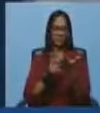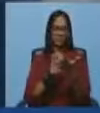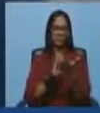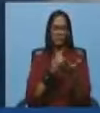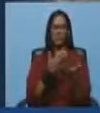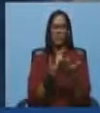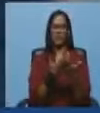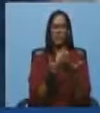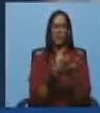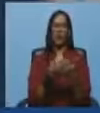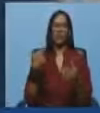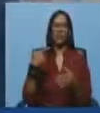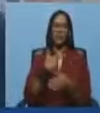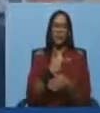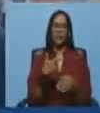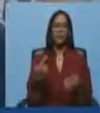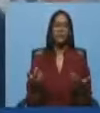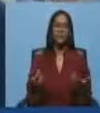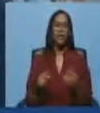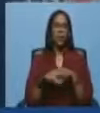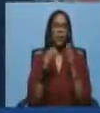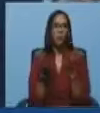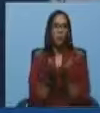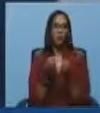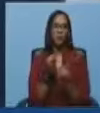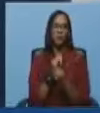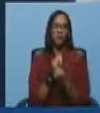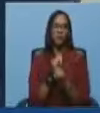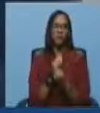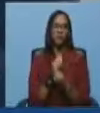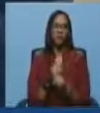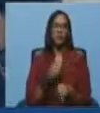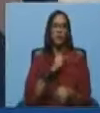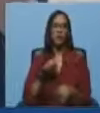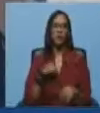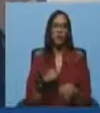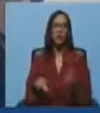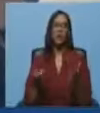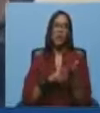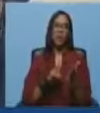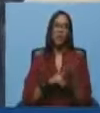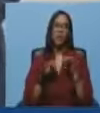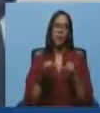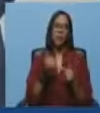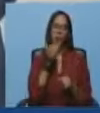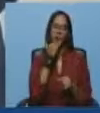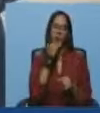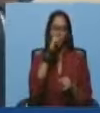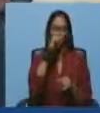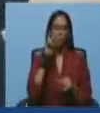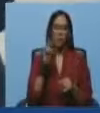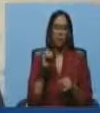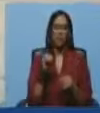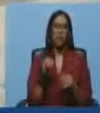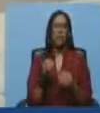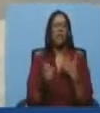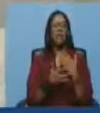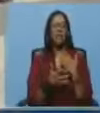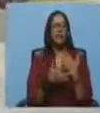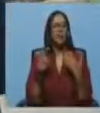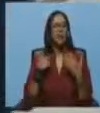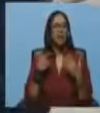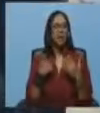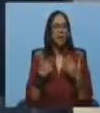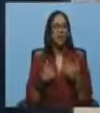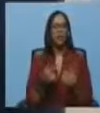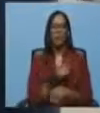avanzar hacia transportes digitales, o sea, el mundo se va a digitalizar. Y si nosotros repetimos el mismo error del siglo XX, que las tecnologías las tenían las grandes